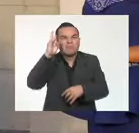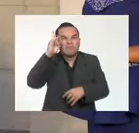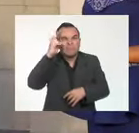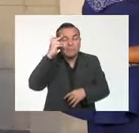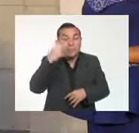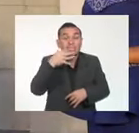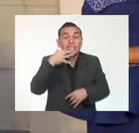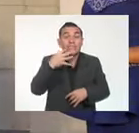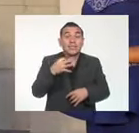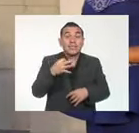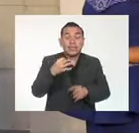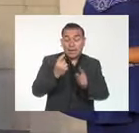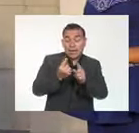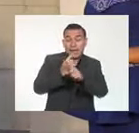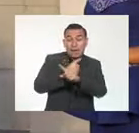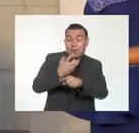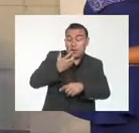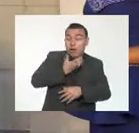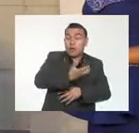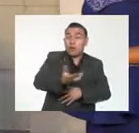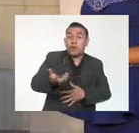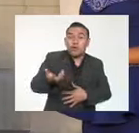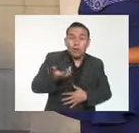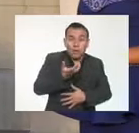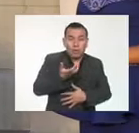significa hacer cambios de raíz para arrancar lo malo.